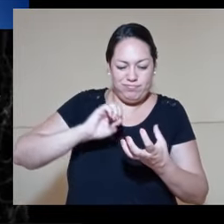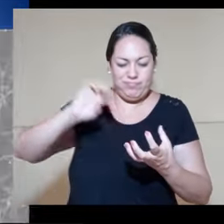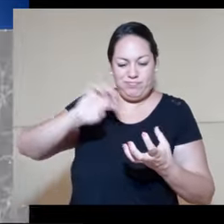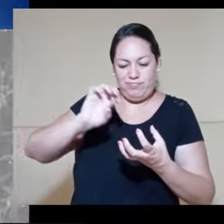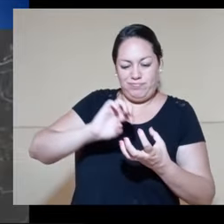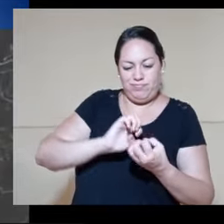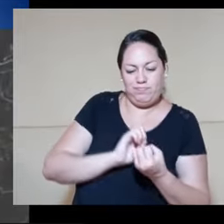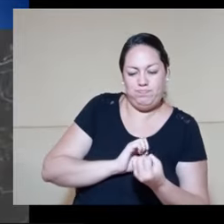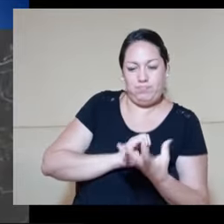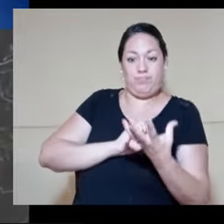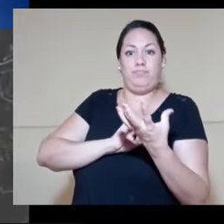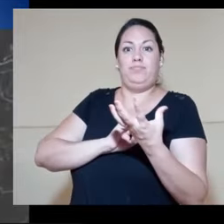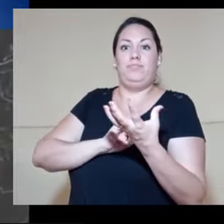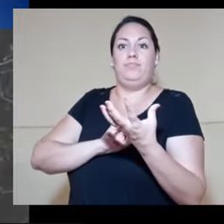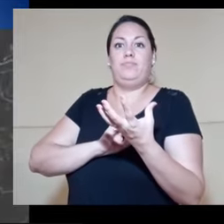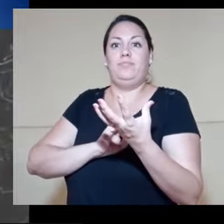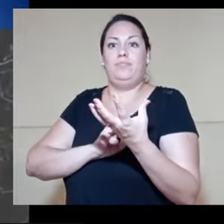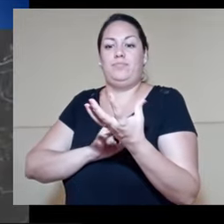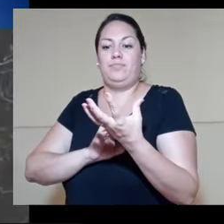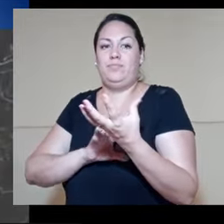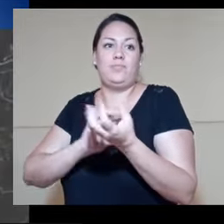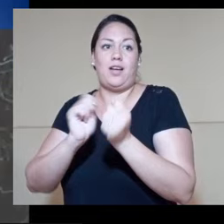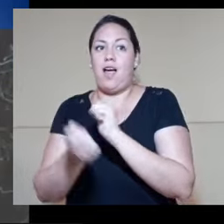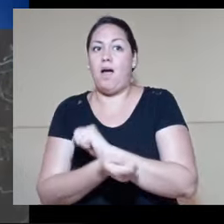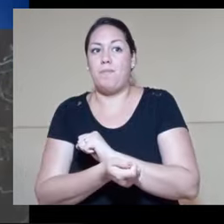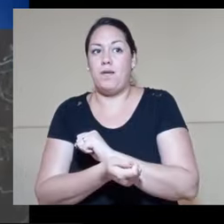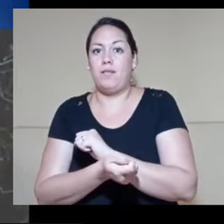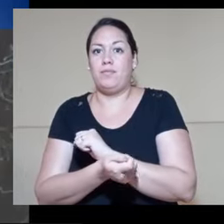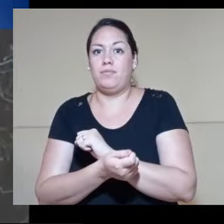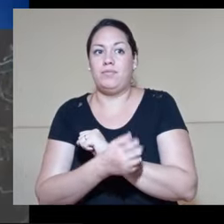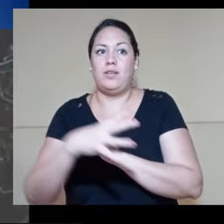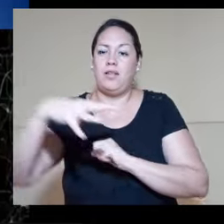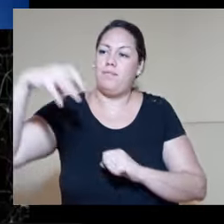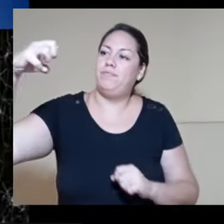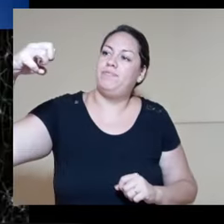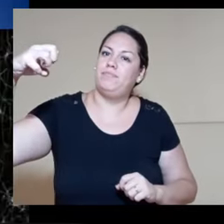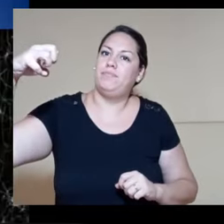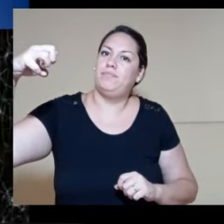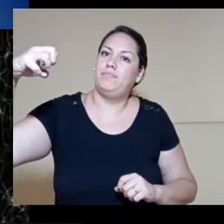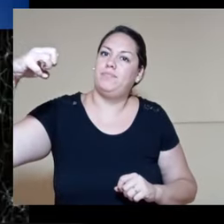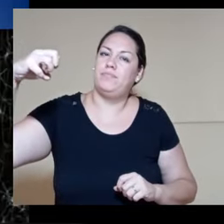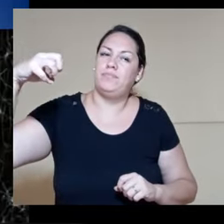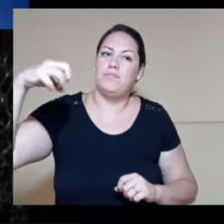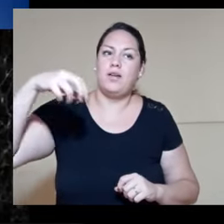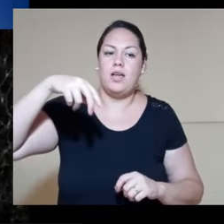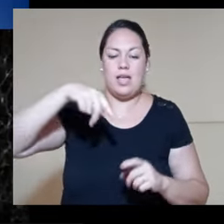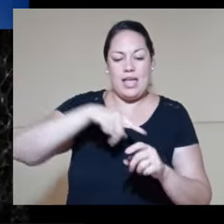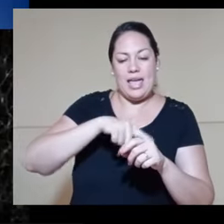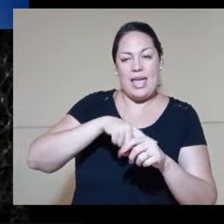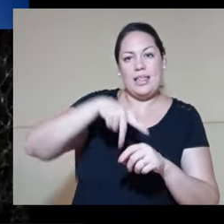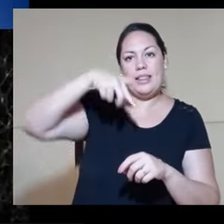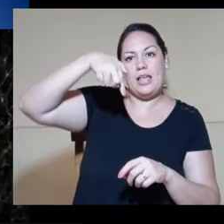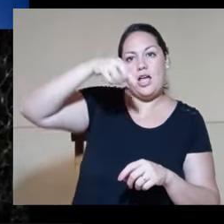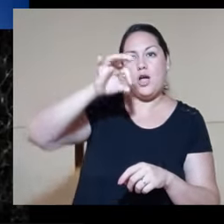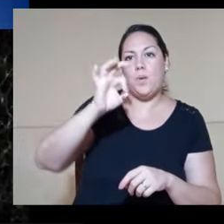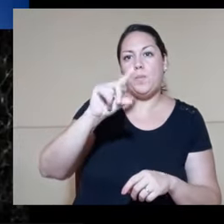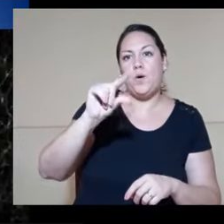despolarizó esta. La despolarización de esta terminó cuando liberó los neurotransmisores y ahora se despolariza